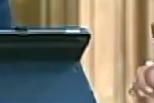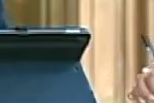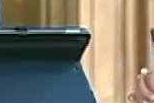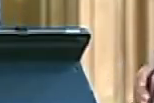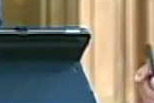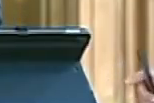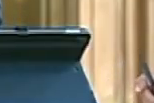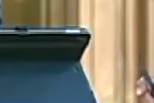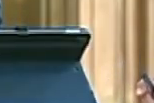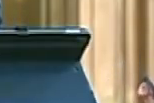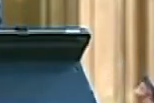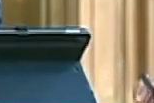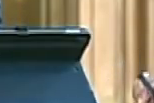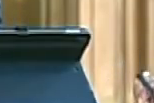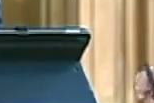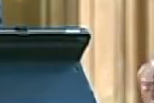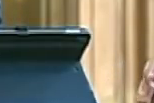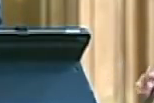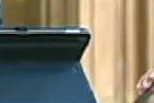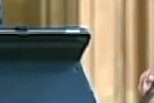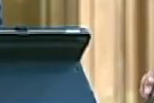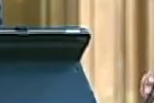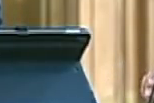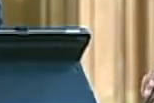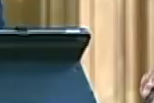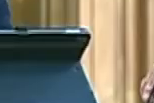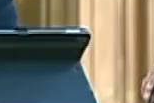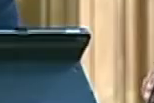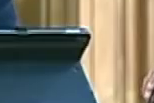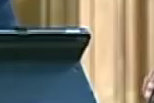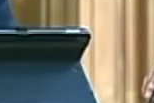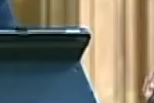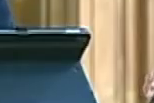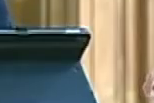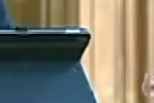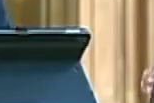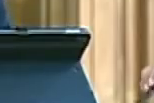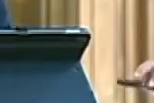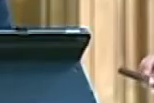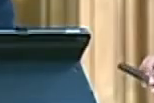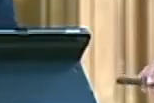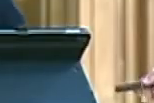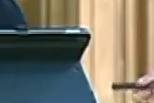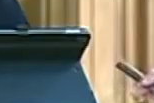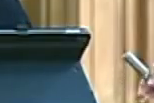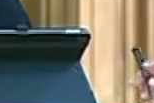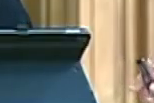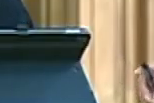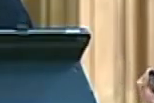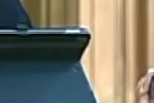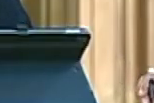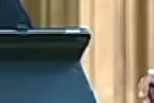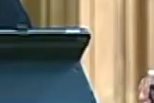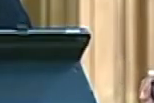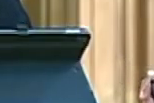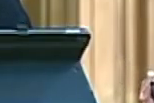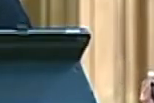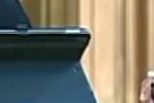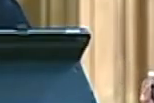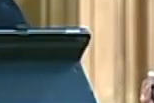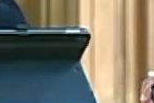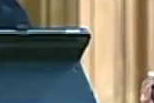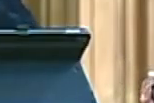abuelos un abrazo y bendiciones para todos nuestros abuelos y abuelas voy a quitar el